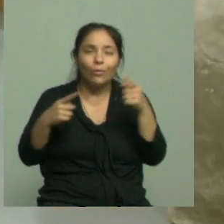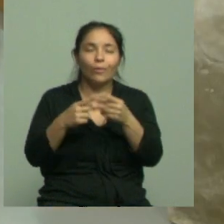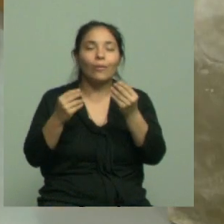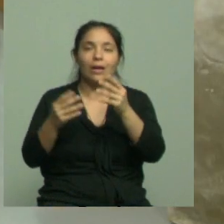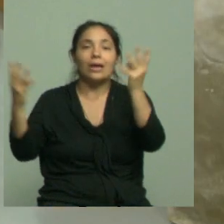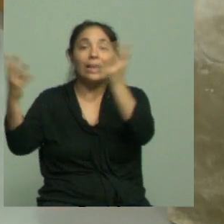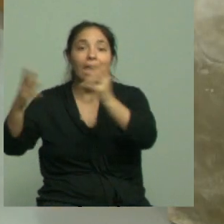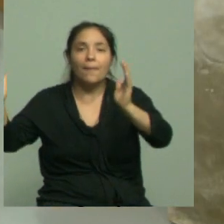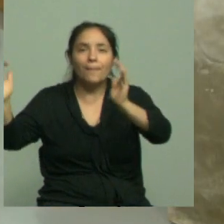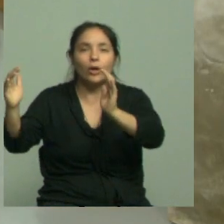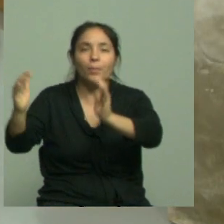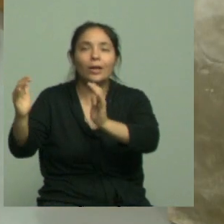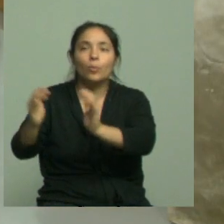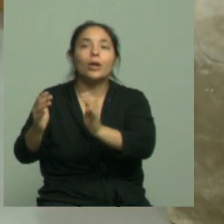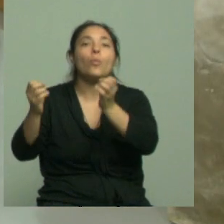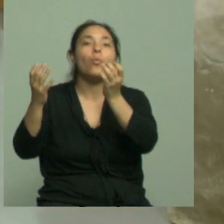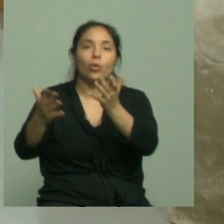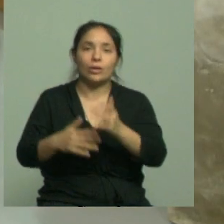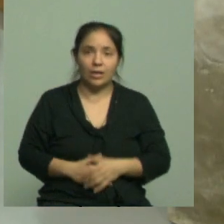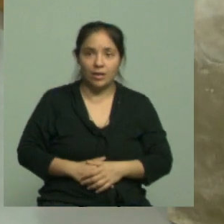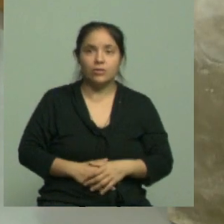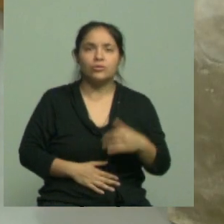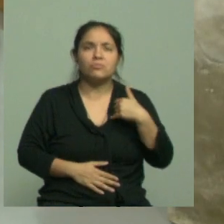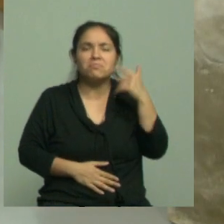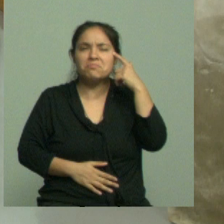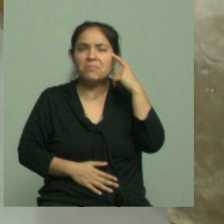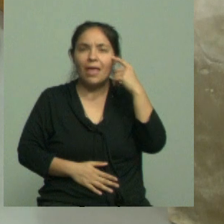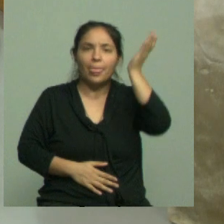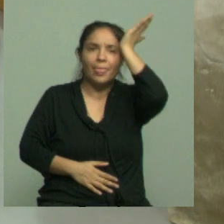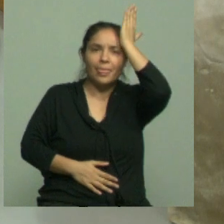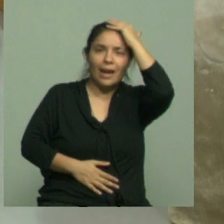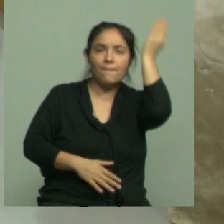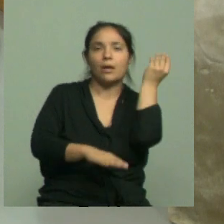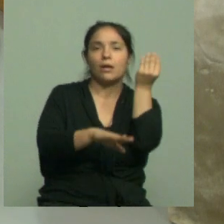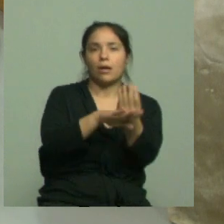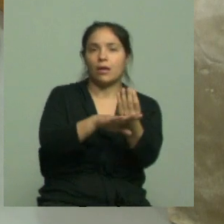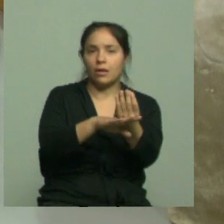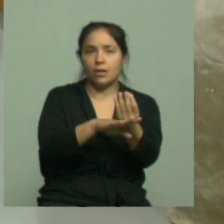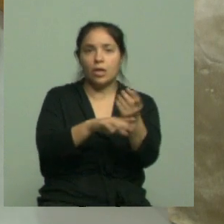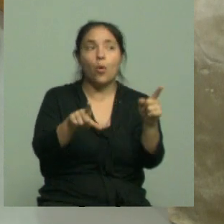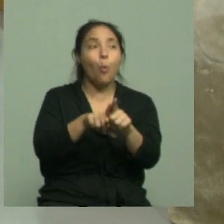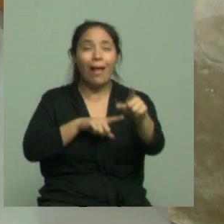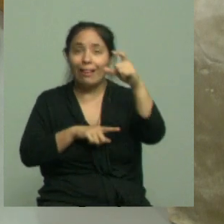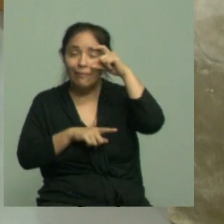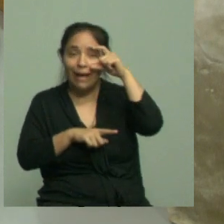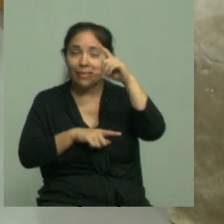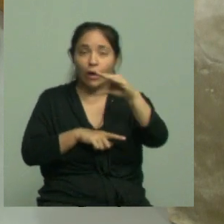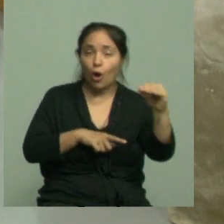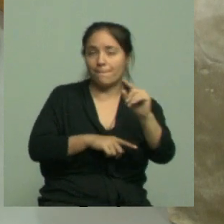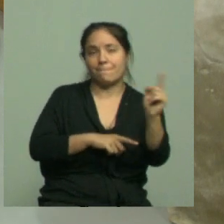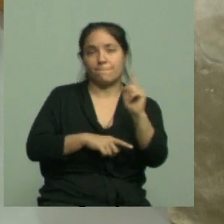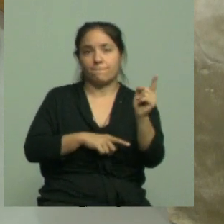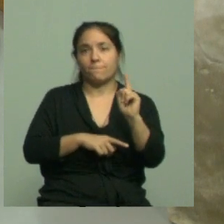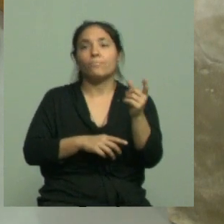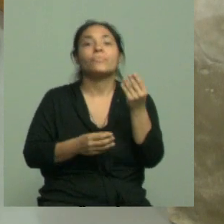en relación a que yo no creo que la posición de Donald Trump vaya a ser la que está teniendo Biden, sobre todo ahora, estas autorizaciones